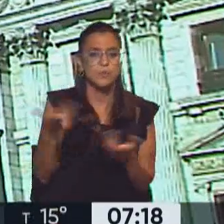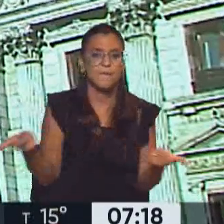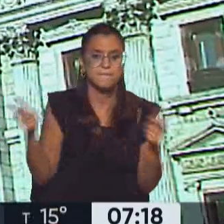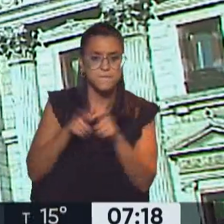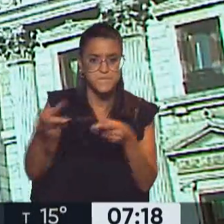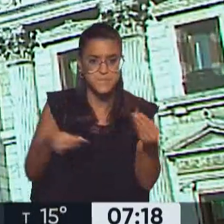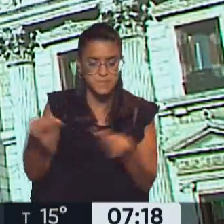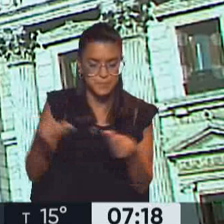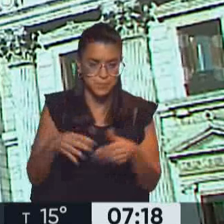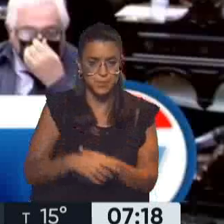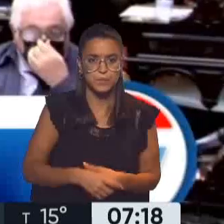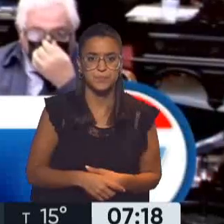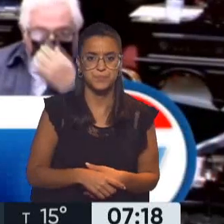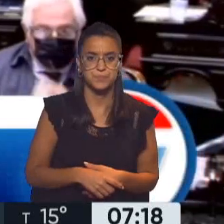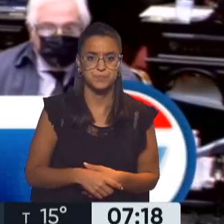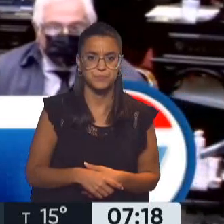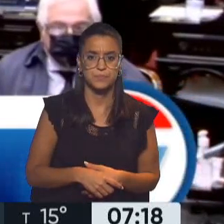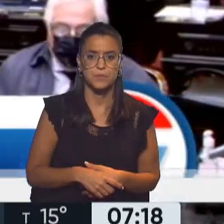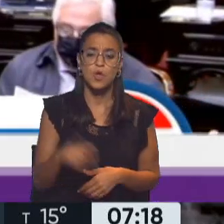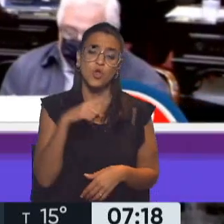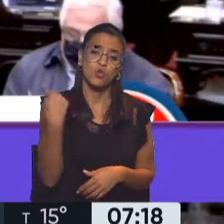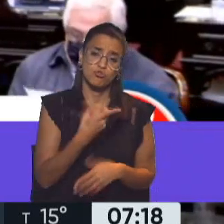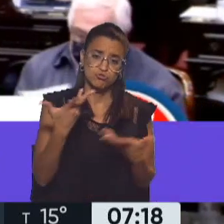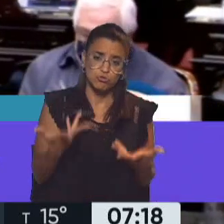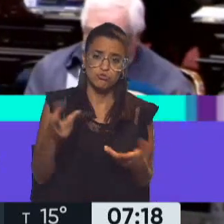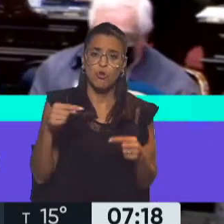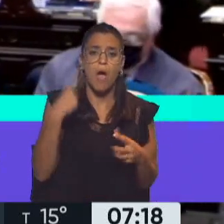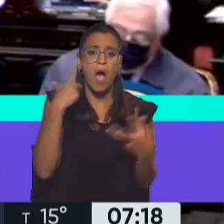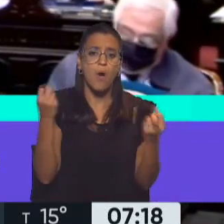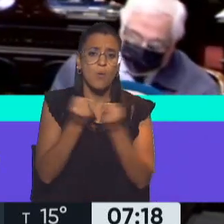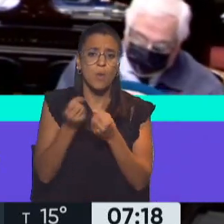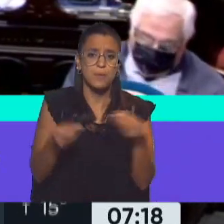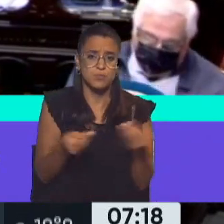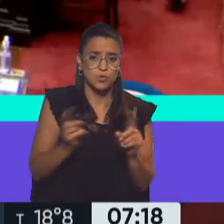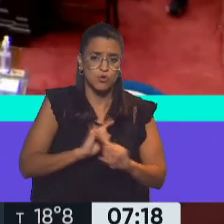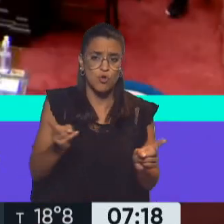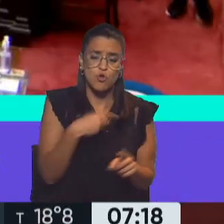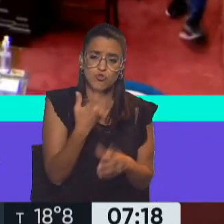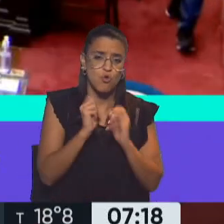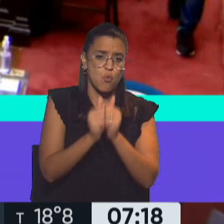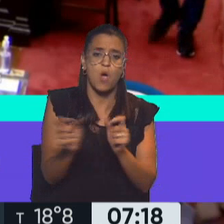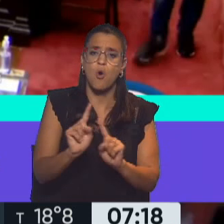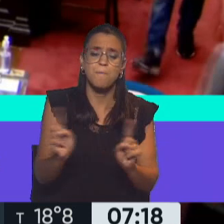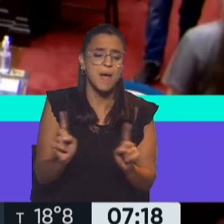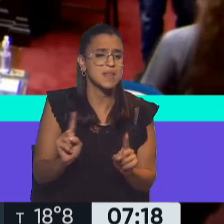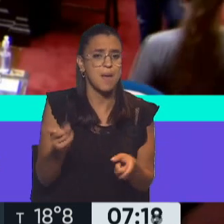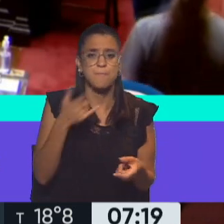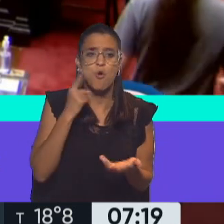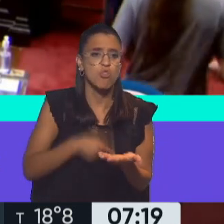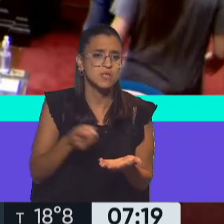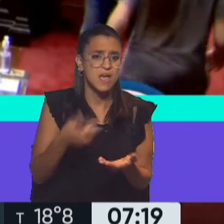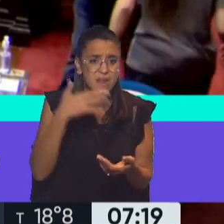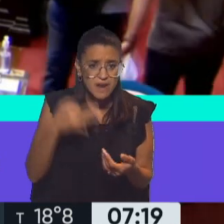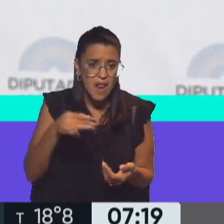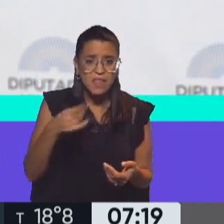Comisión de Presupuesto y Hacienda. Nosotros claramente no estamos de acuerdo con el presupuesto y no vamos a acompañar ninguna decisión que en